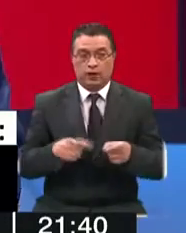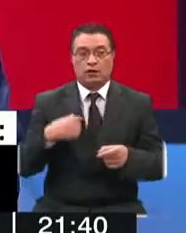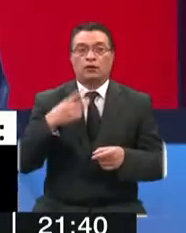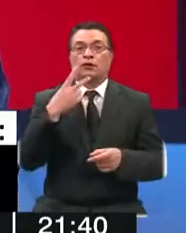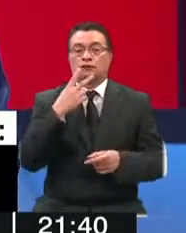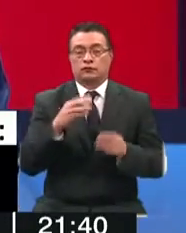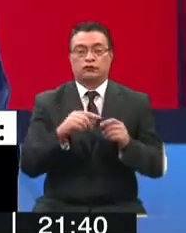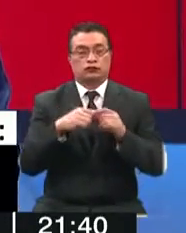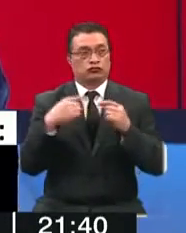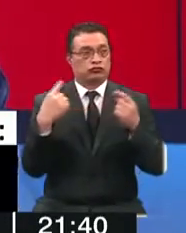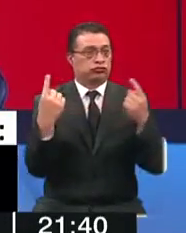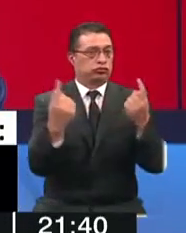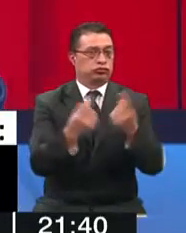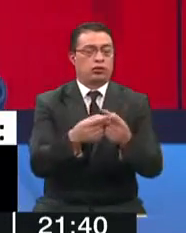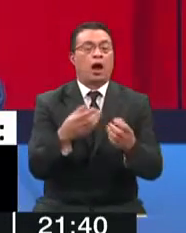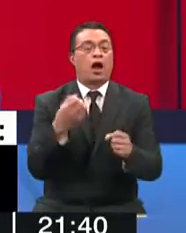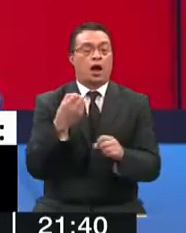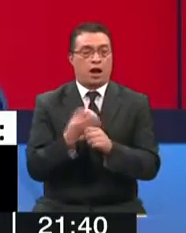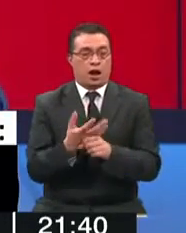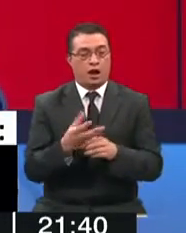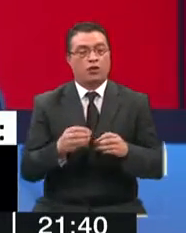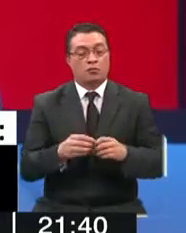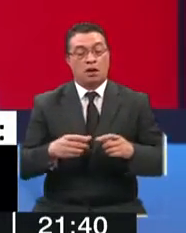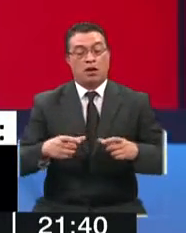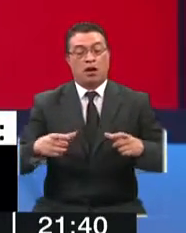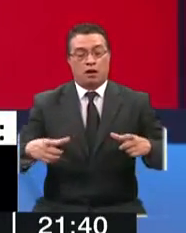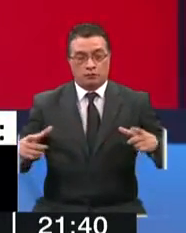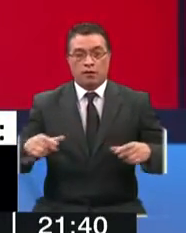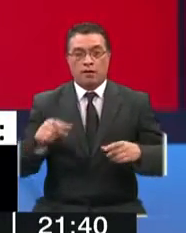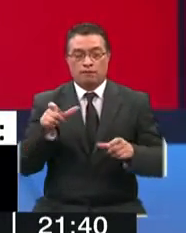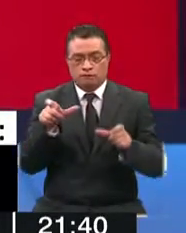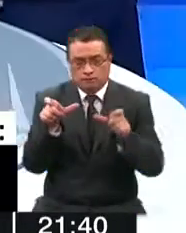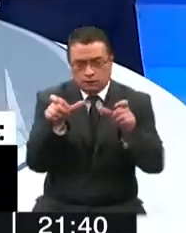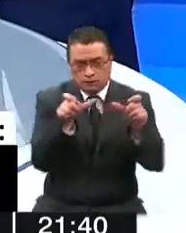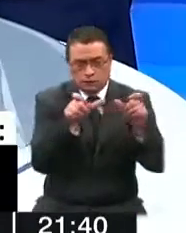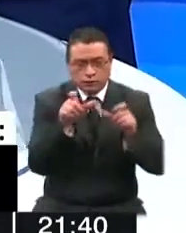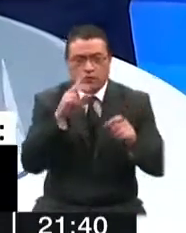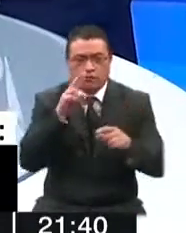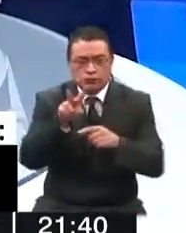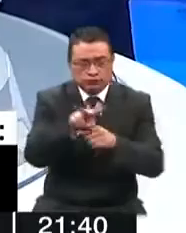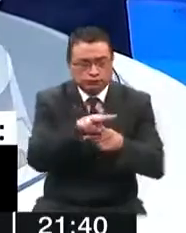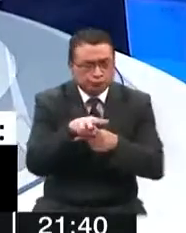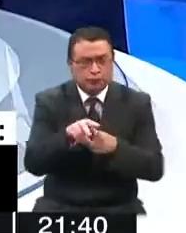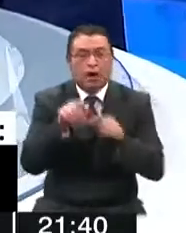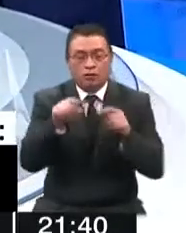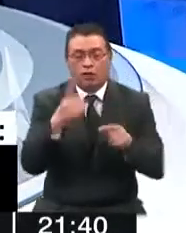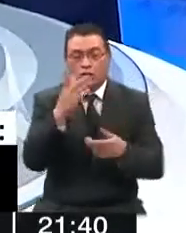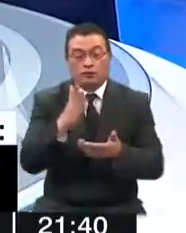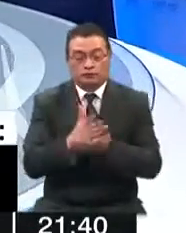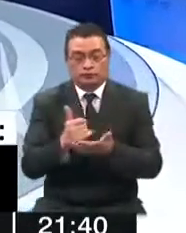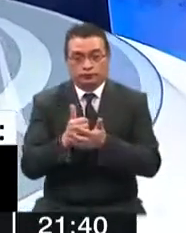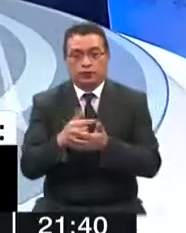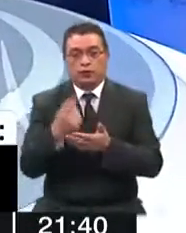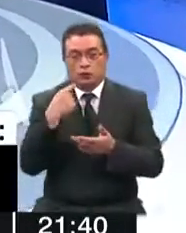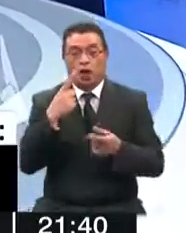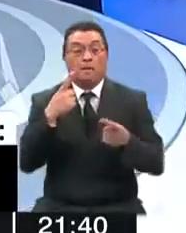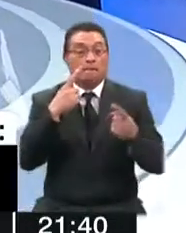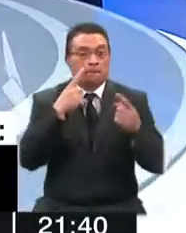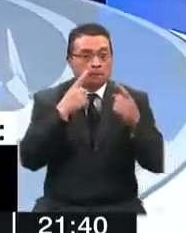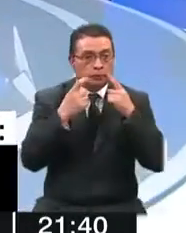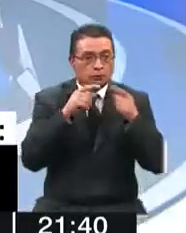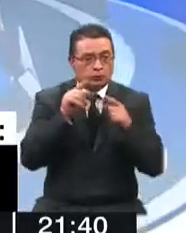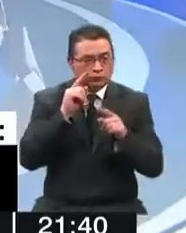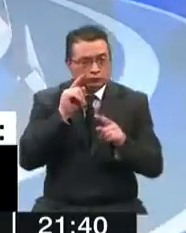universo creciente de espacios de fiscalización, desarrollamos, por ejemplo, una estrategia de supervisión basada en riesgo, justamente